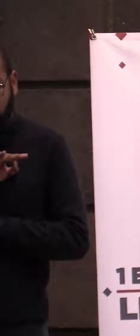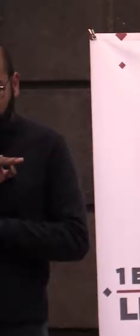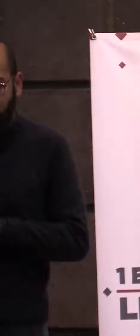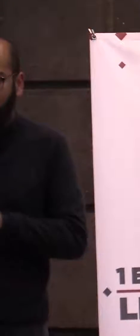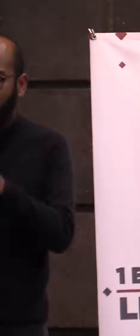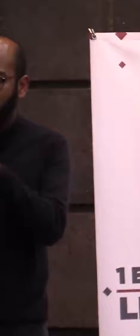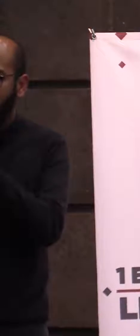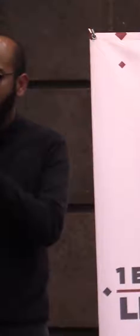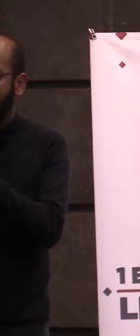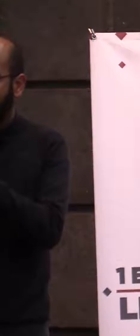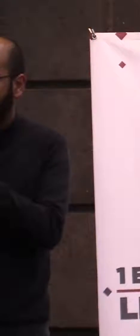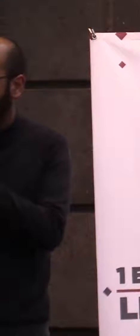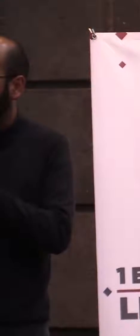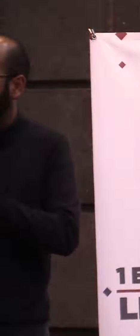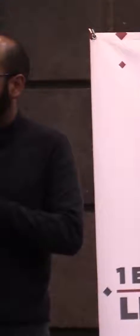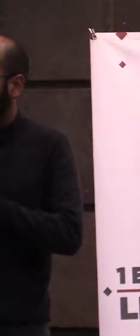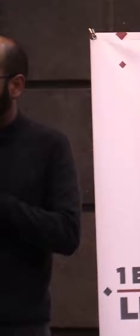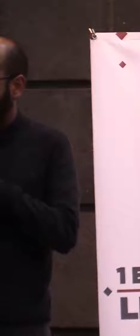de extinción de dominio.